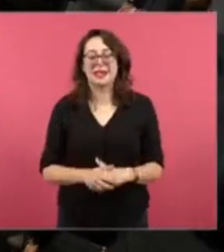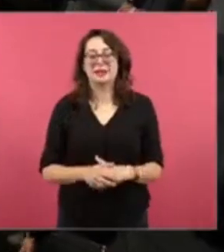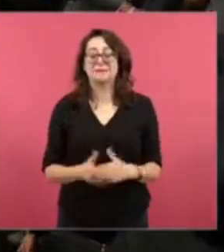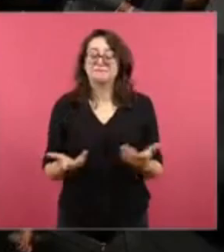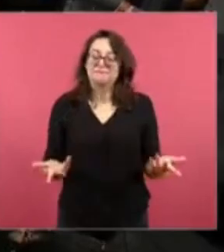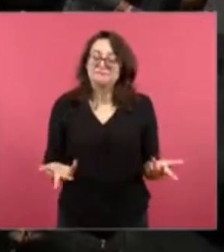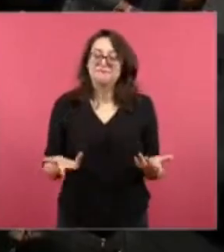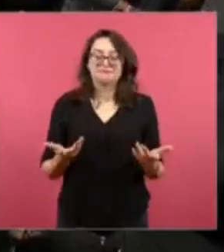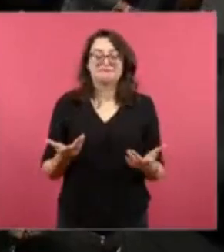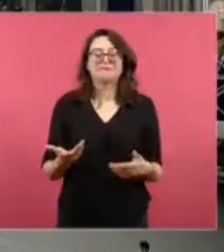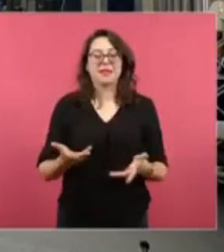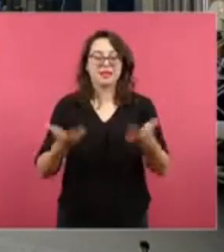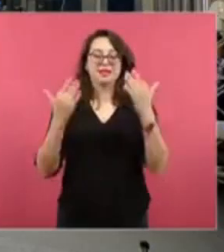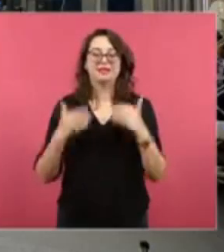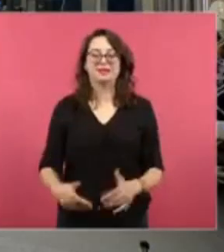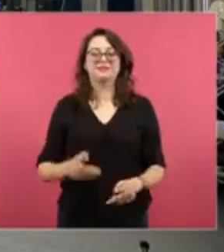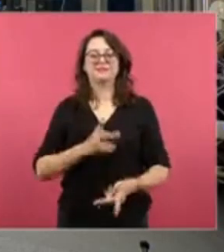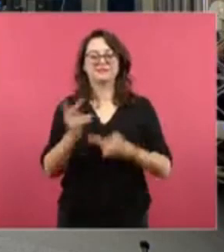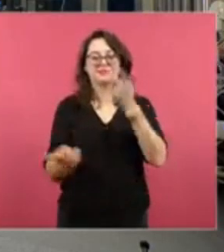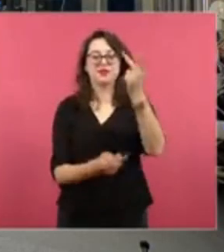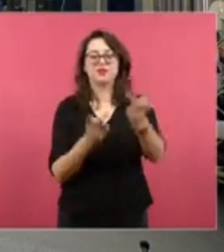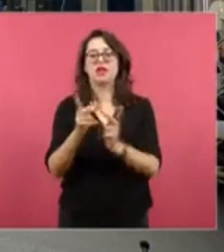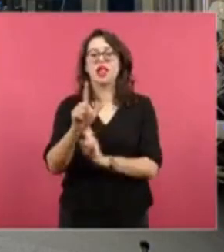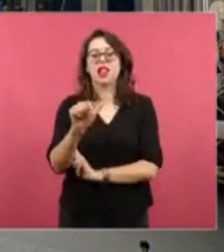Laura Poy, por favor.